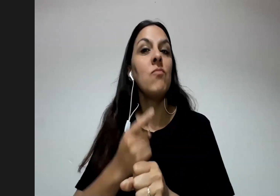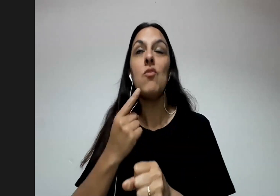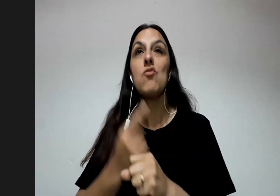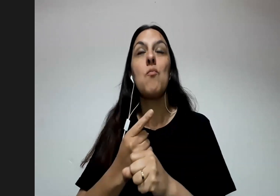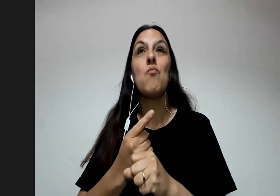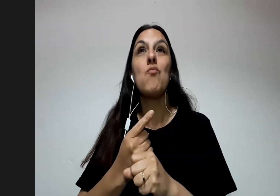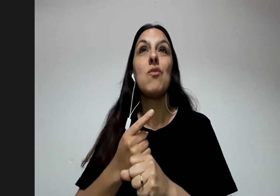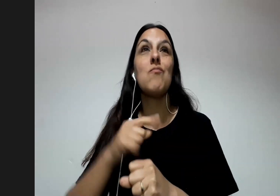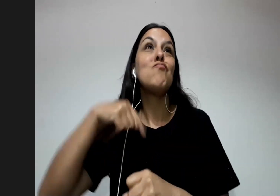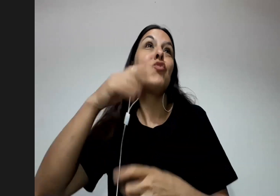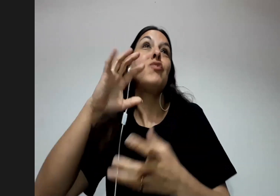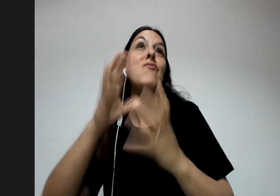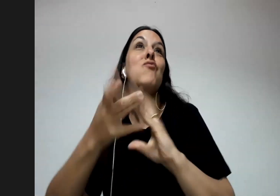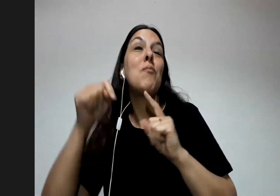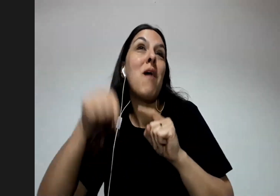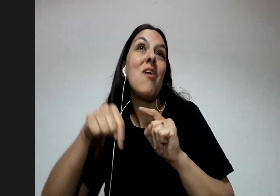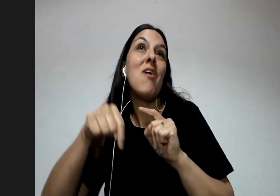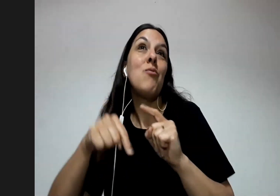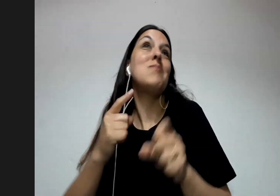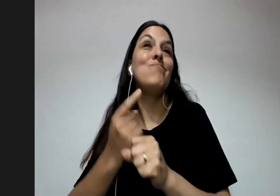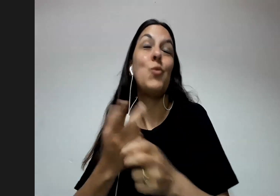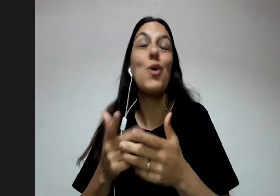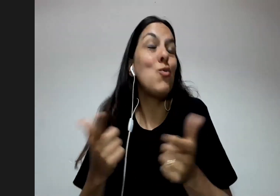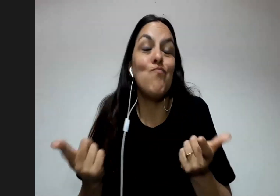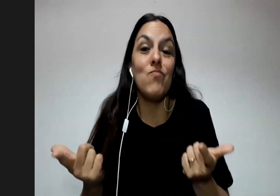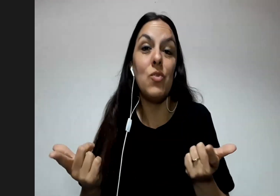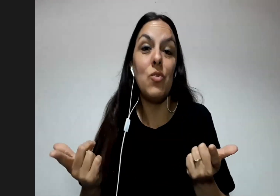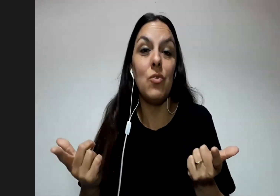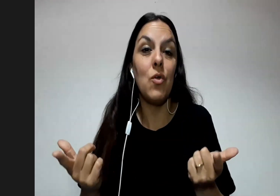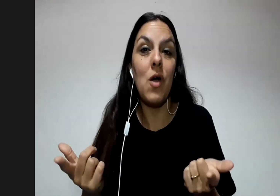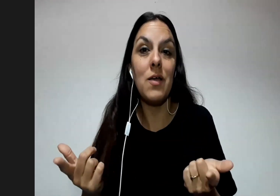alternativa. No podemos